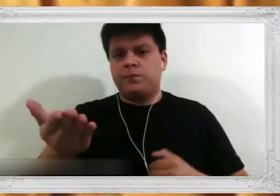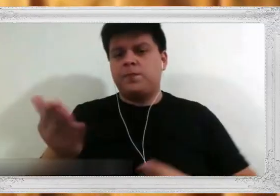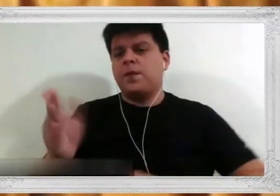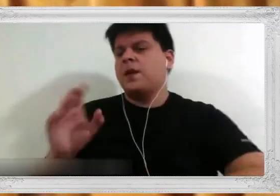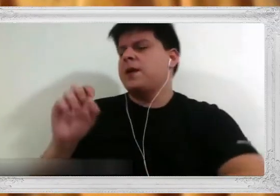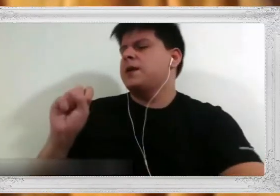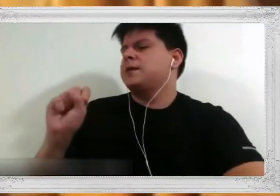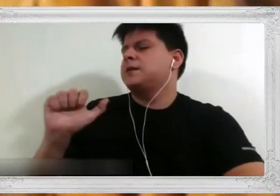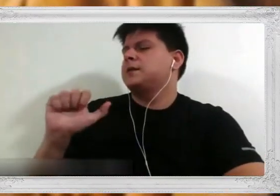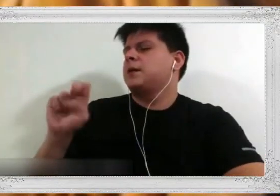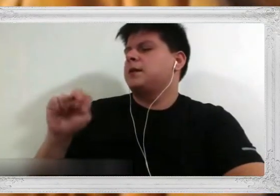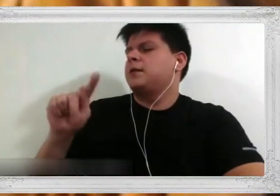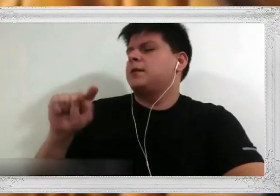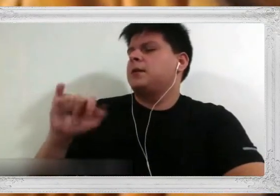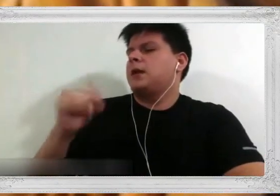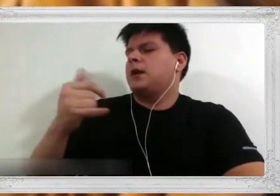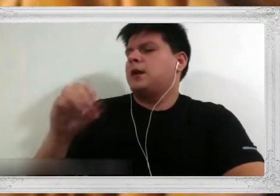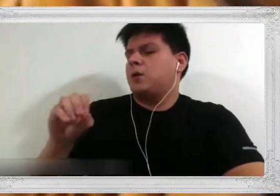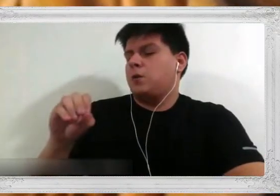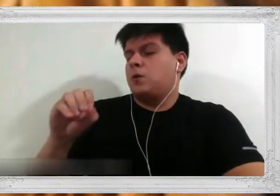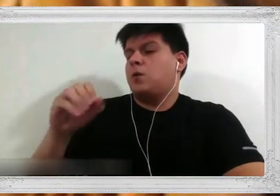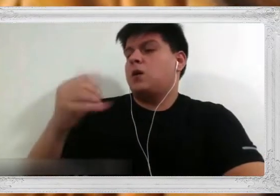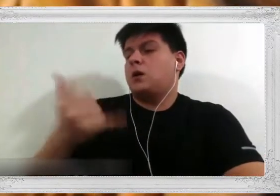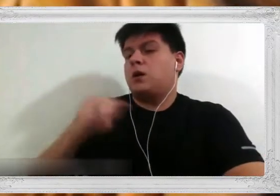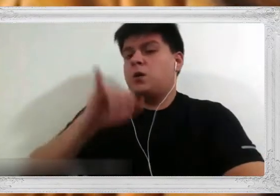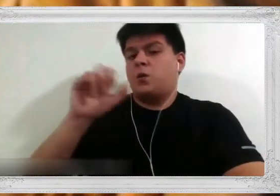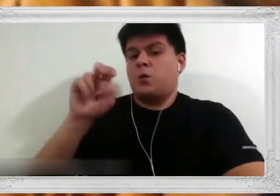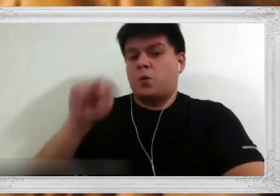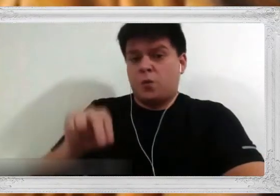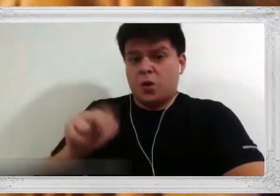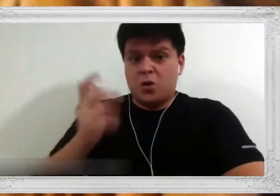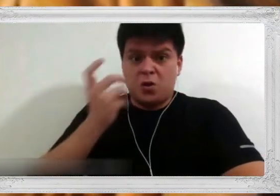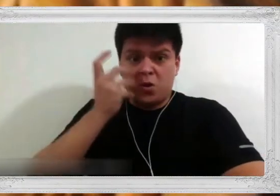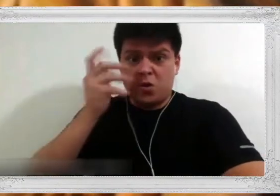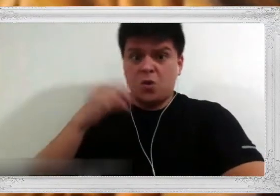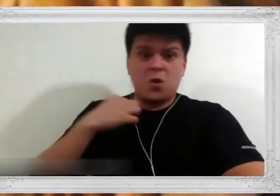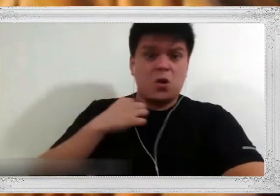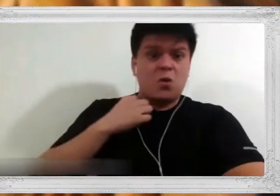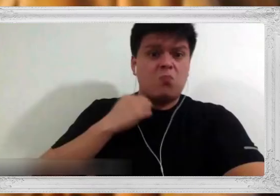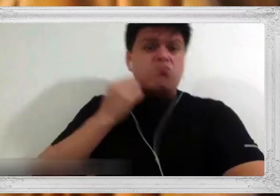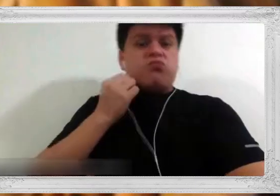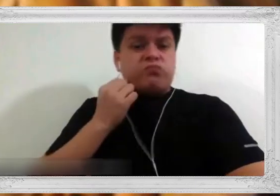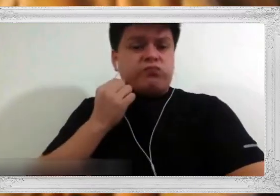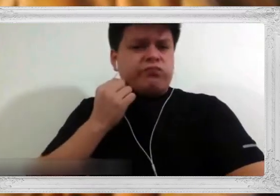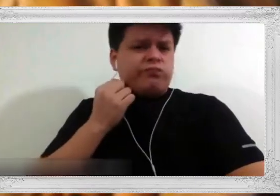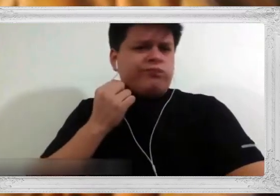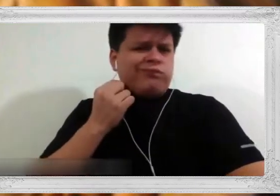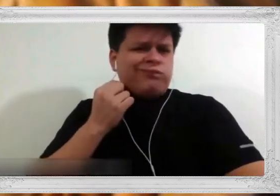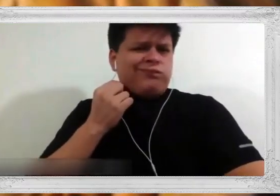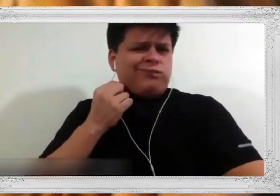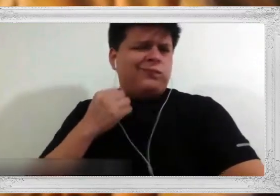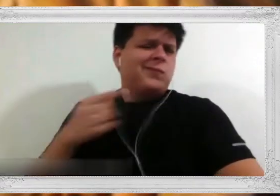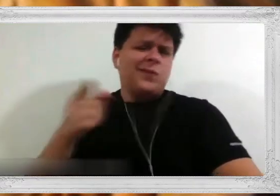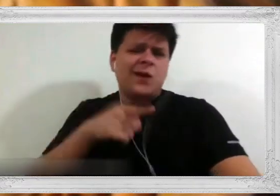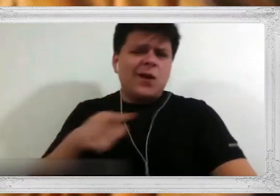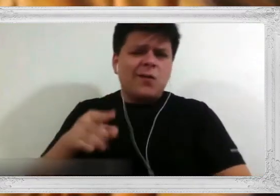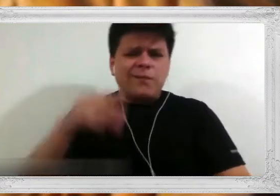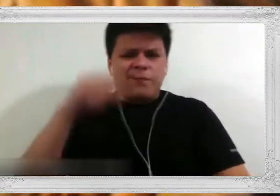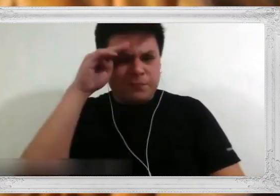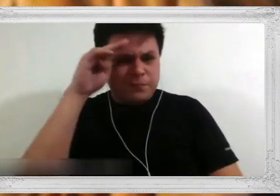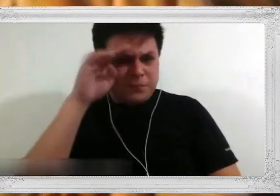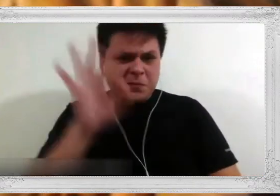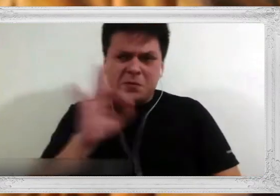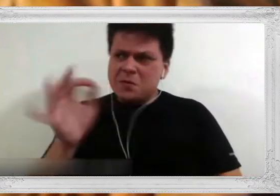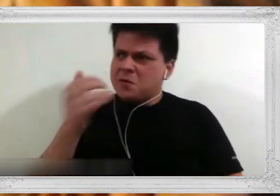no querían más que ser grandes, y habían reconocido que si pretendían tener algún tipo de grandeza, no podrían